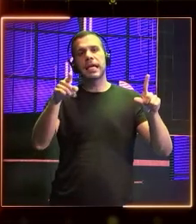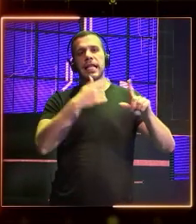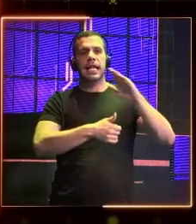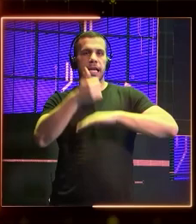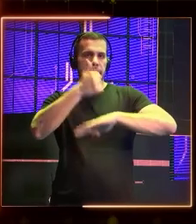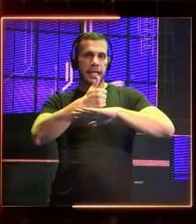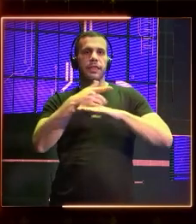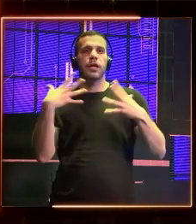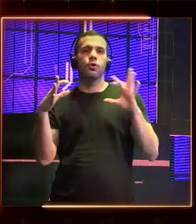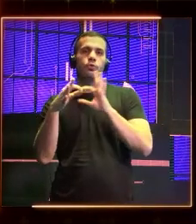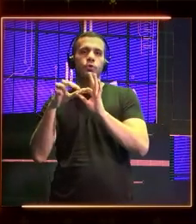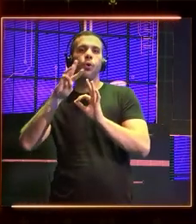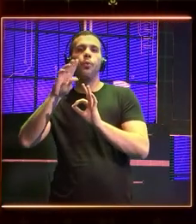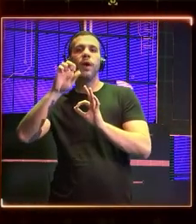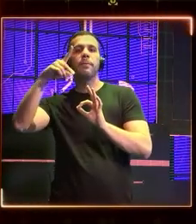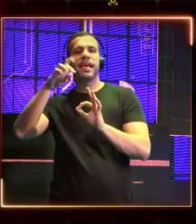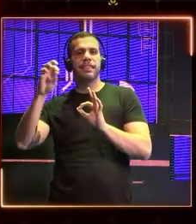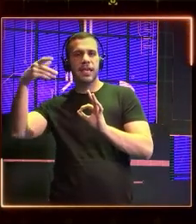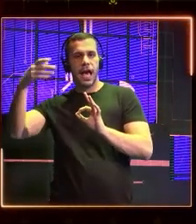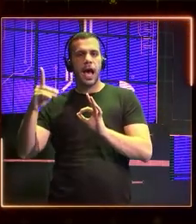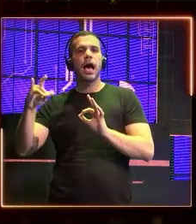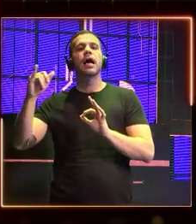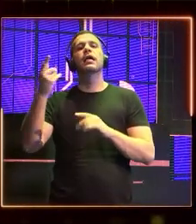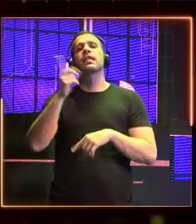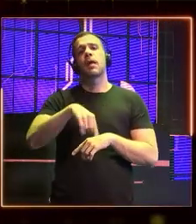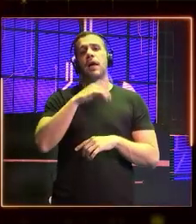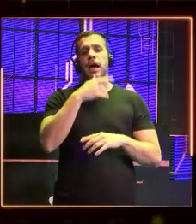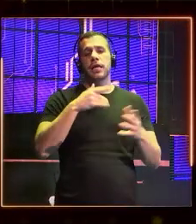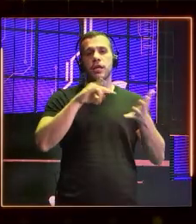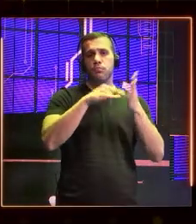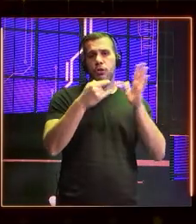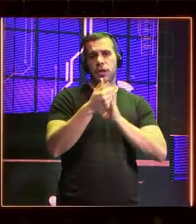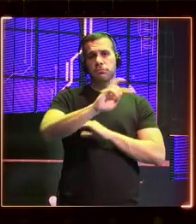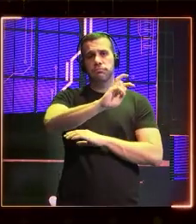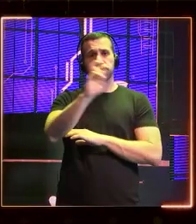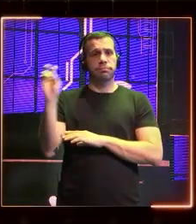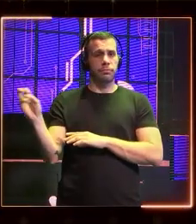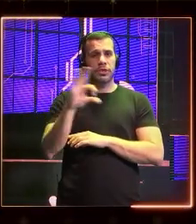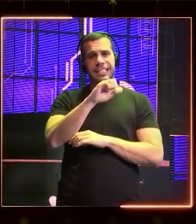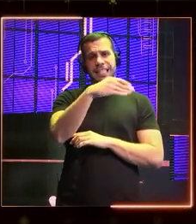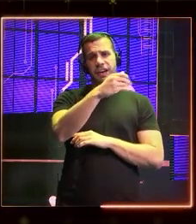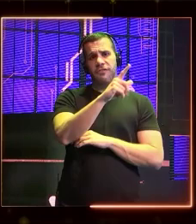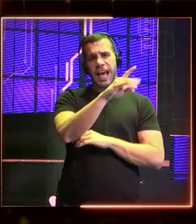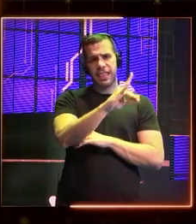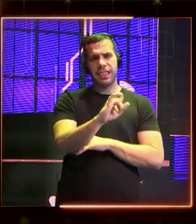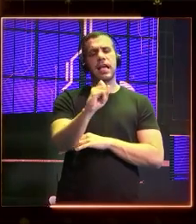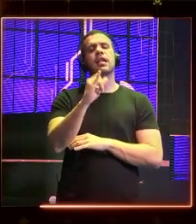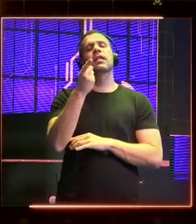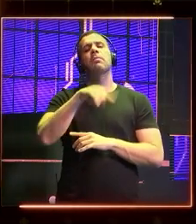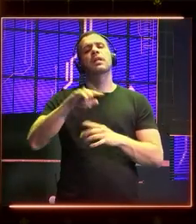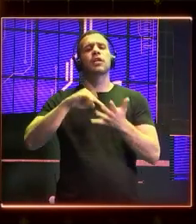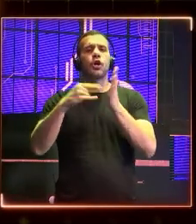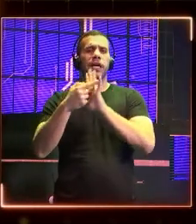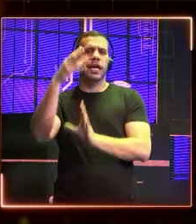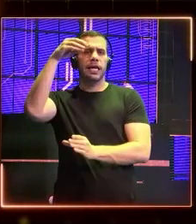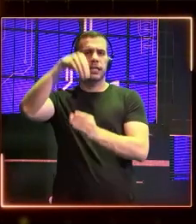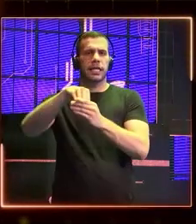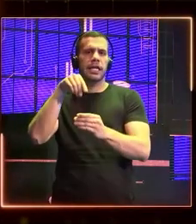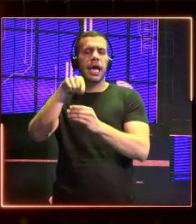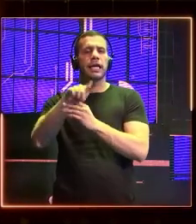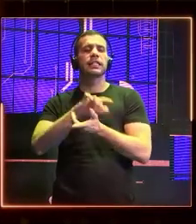responsable de proyectos de innovación como engineering manager en sabadel digital tecnológica interna de la compañía donde lidera su